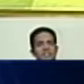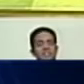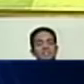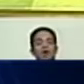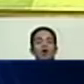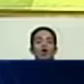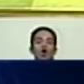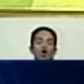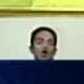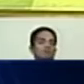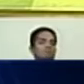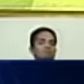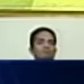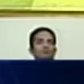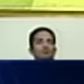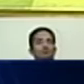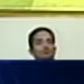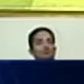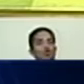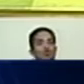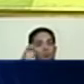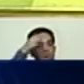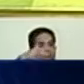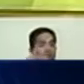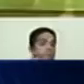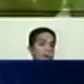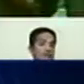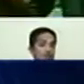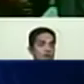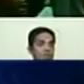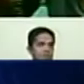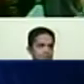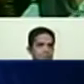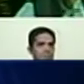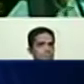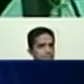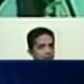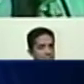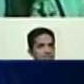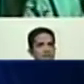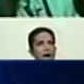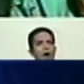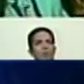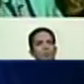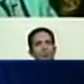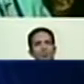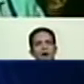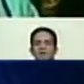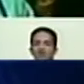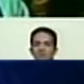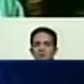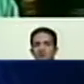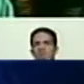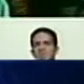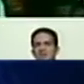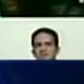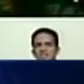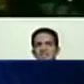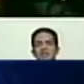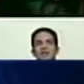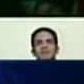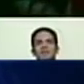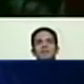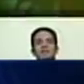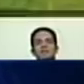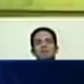día prácticamente todo el pueblo es investigador y buscador de la verdad con herramientas muy sencillas a través de las